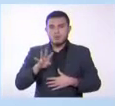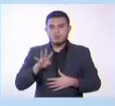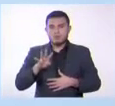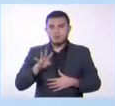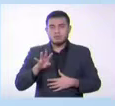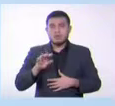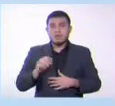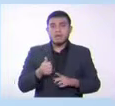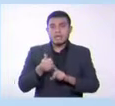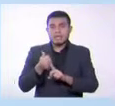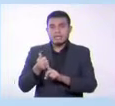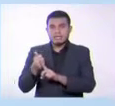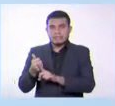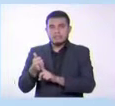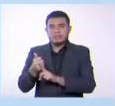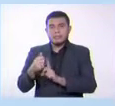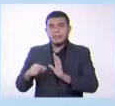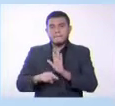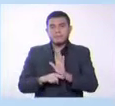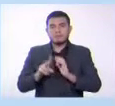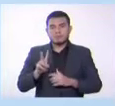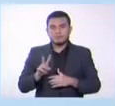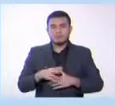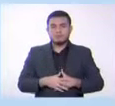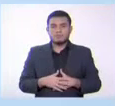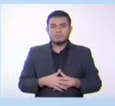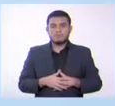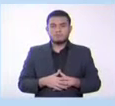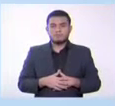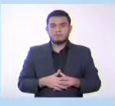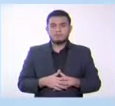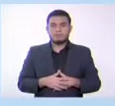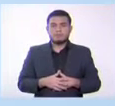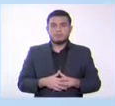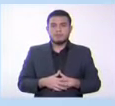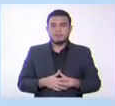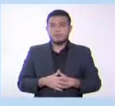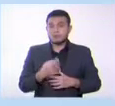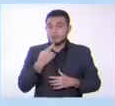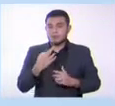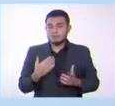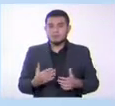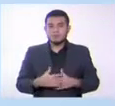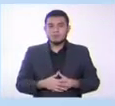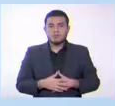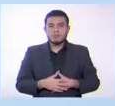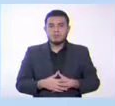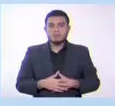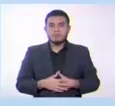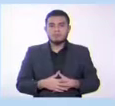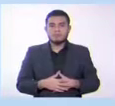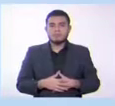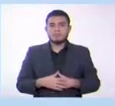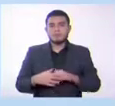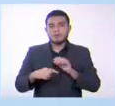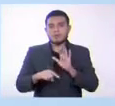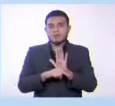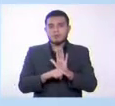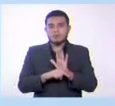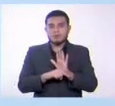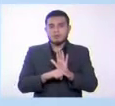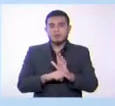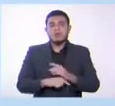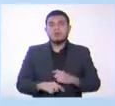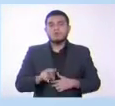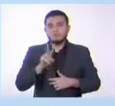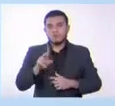cada uno con carga de -2. Y el resultado será negativo. Y 2 por